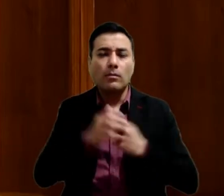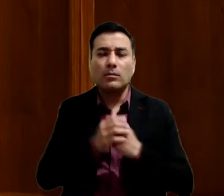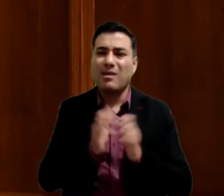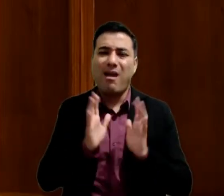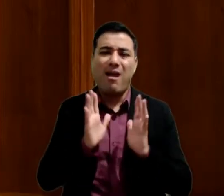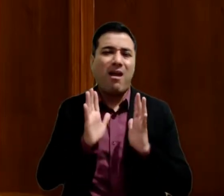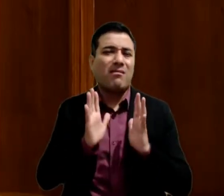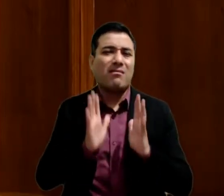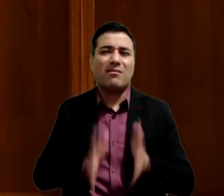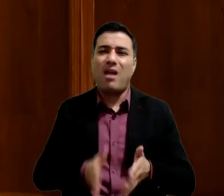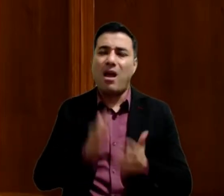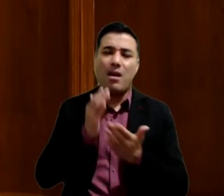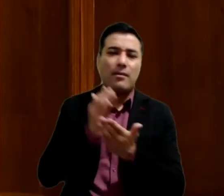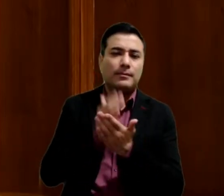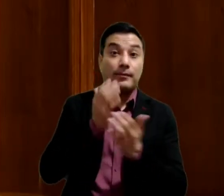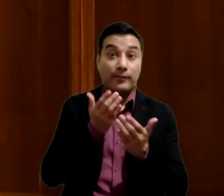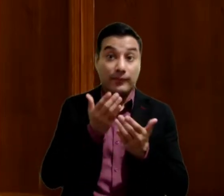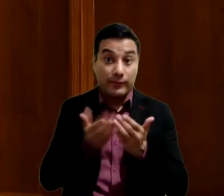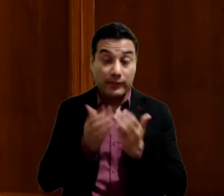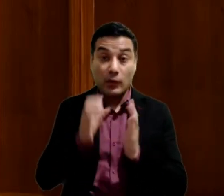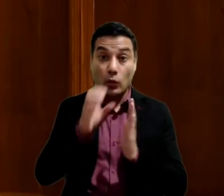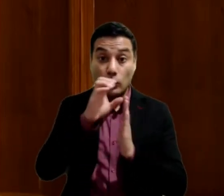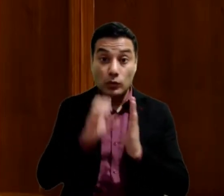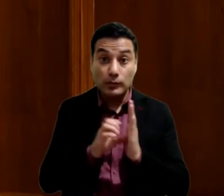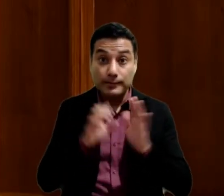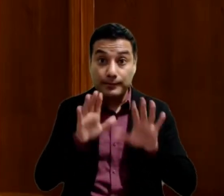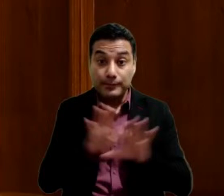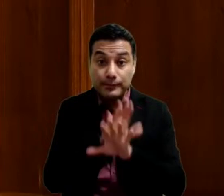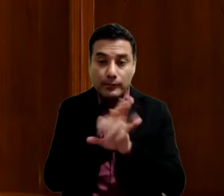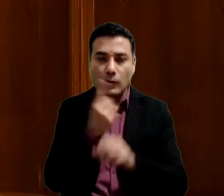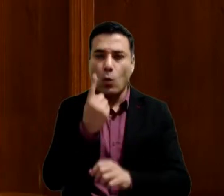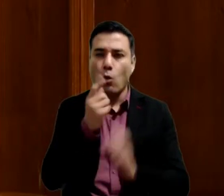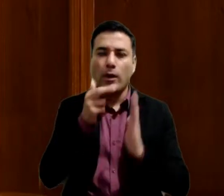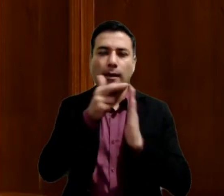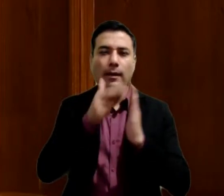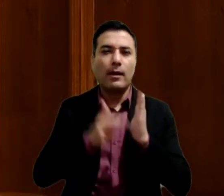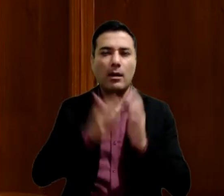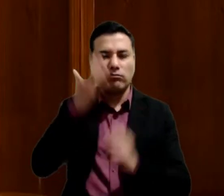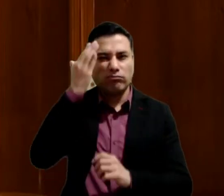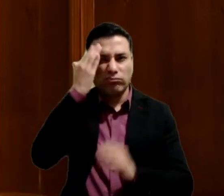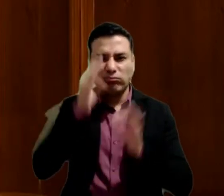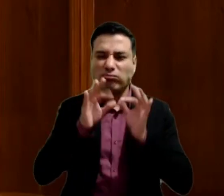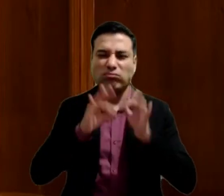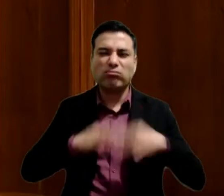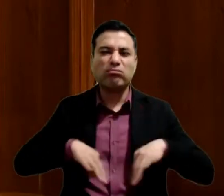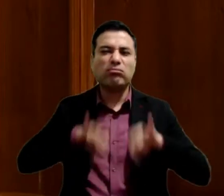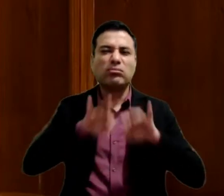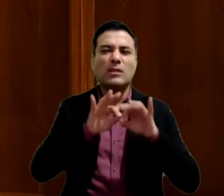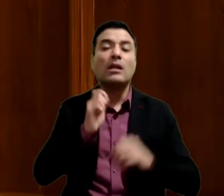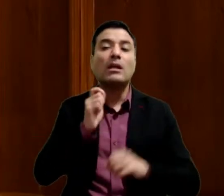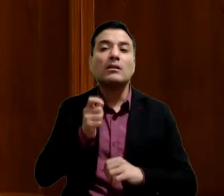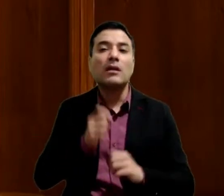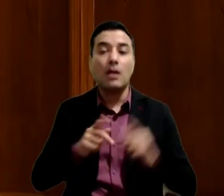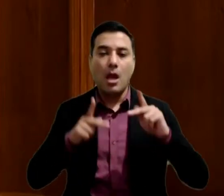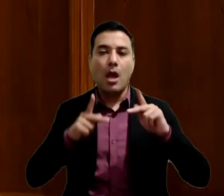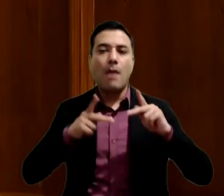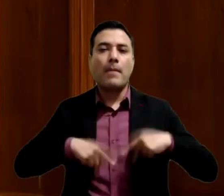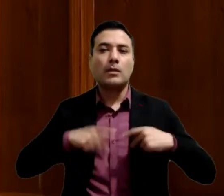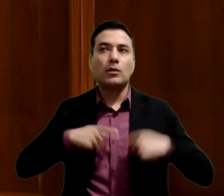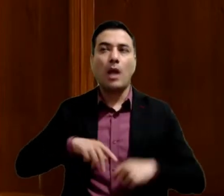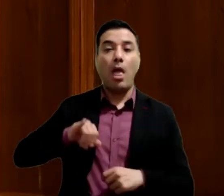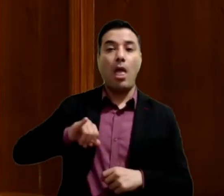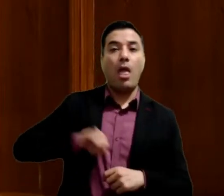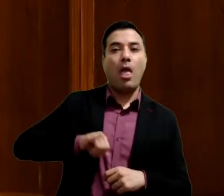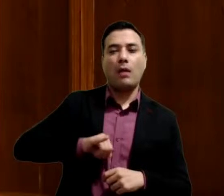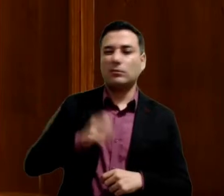Con esta reforma reafirmamos el principio de que ningún interés privado debe de estar por